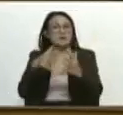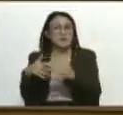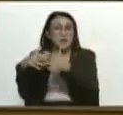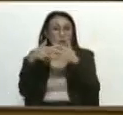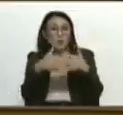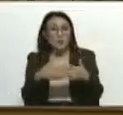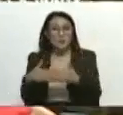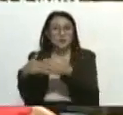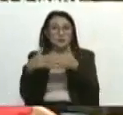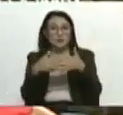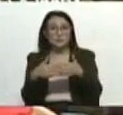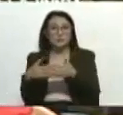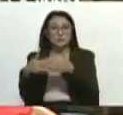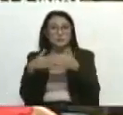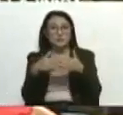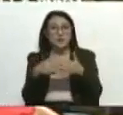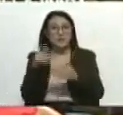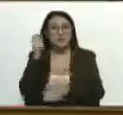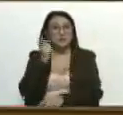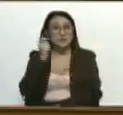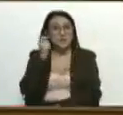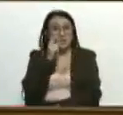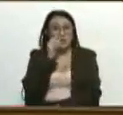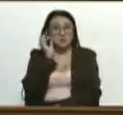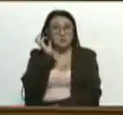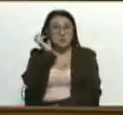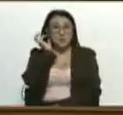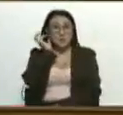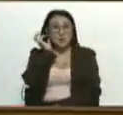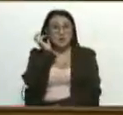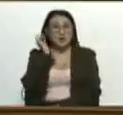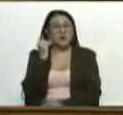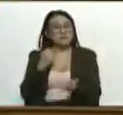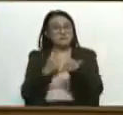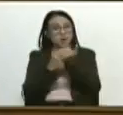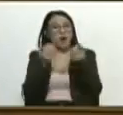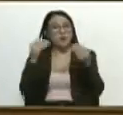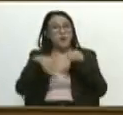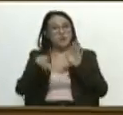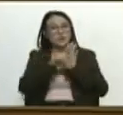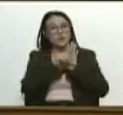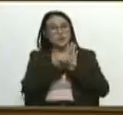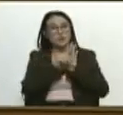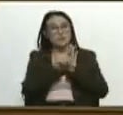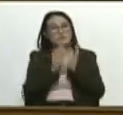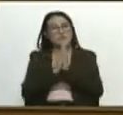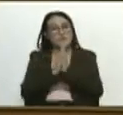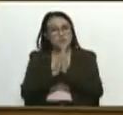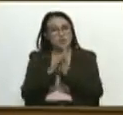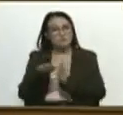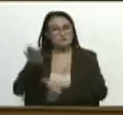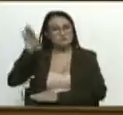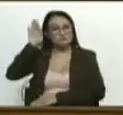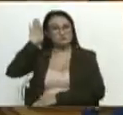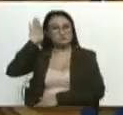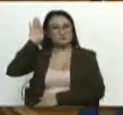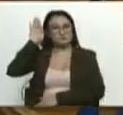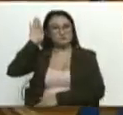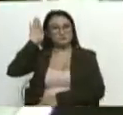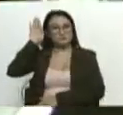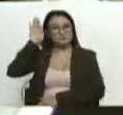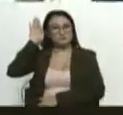Unidos de Norteamérica. Las diputadas y los diputados que estén a favor del acuerdo leído, sírvanse a manifestarlo con la señal de